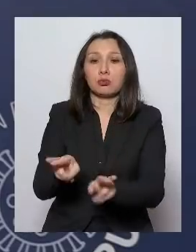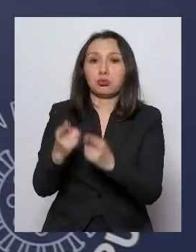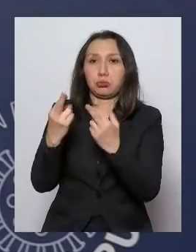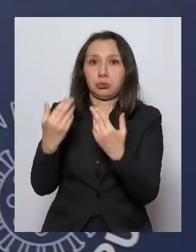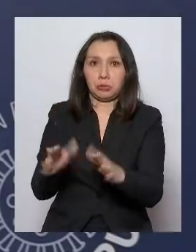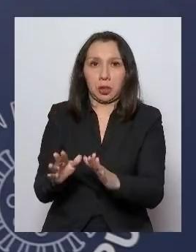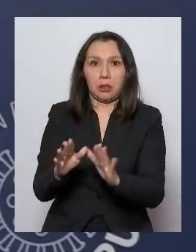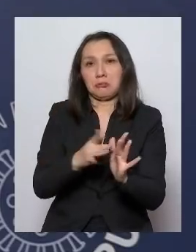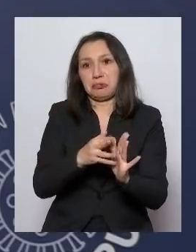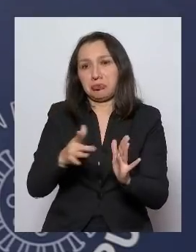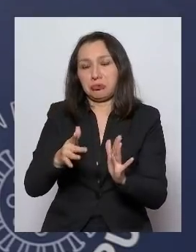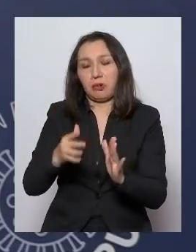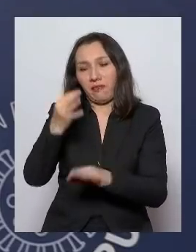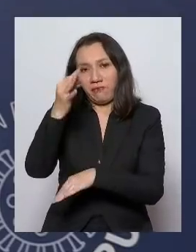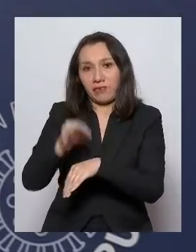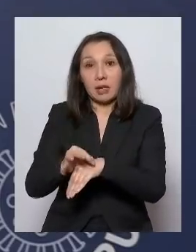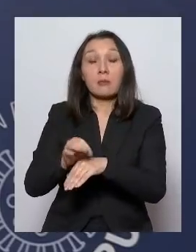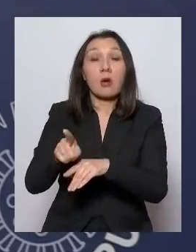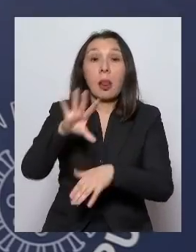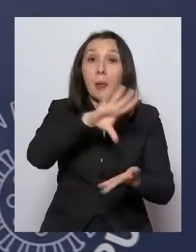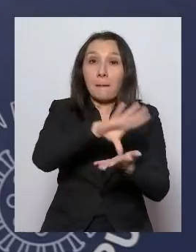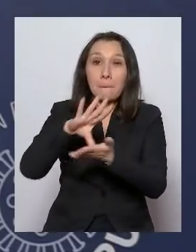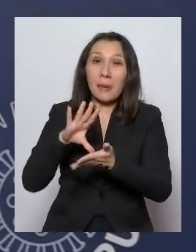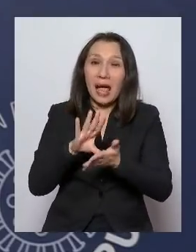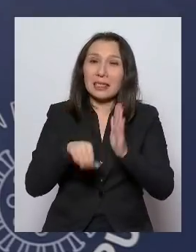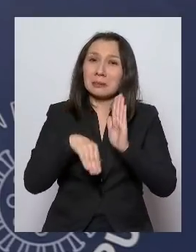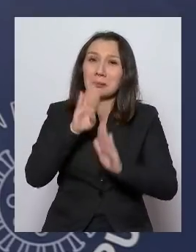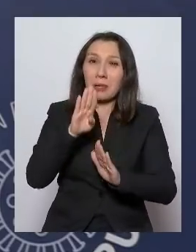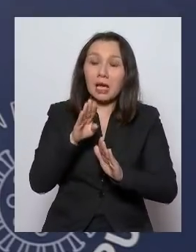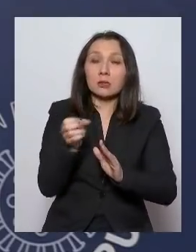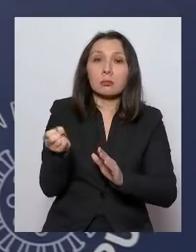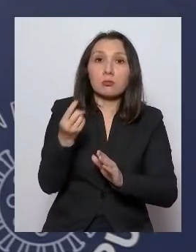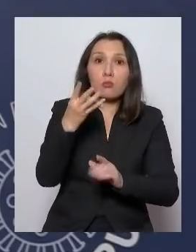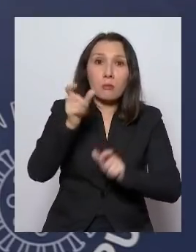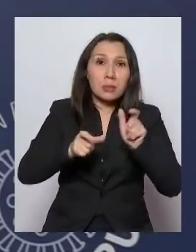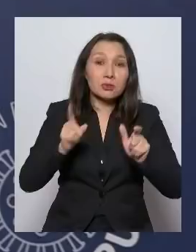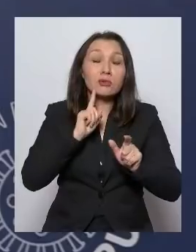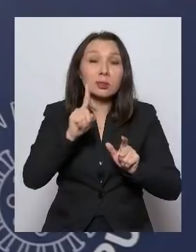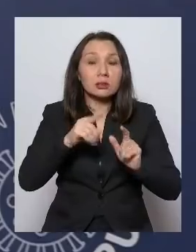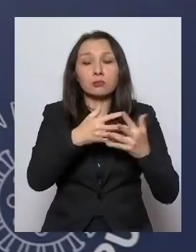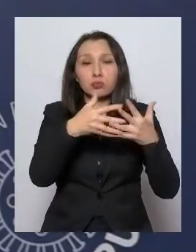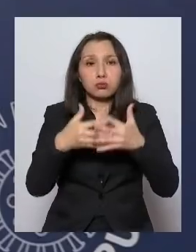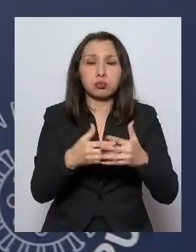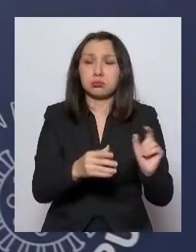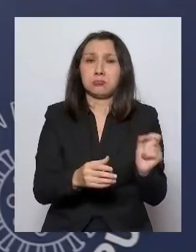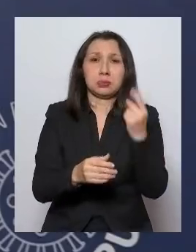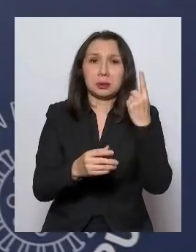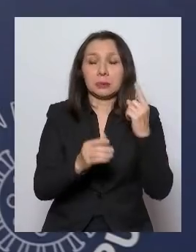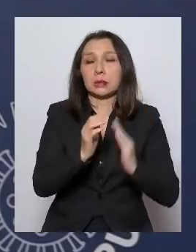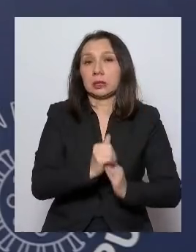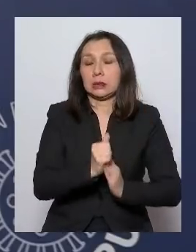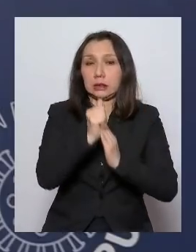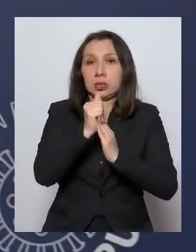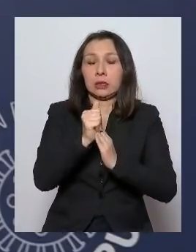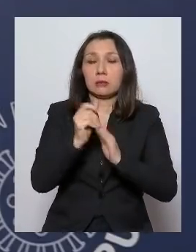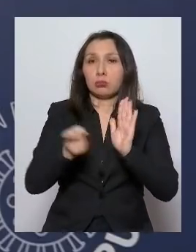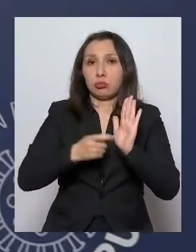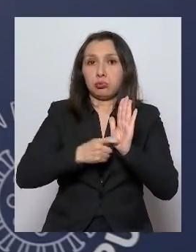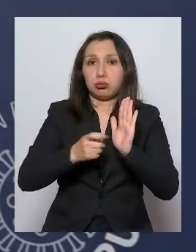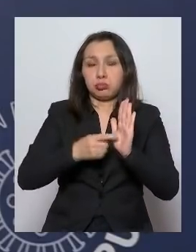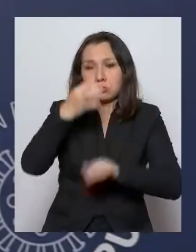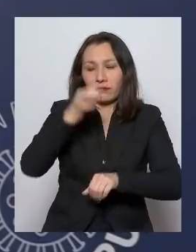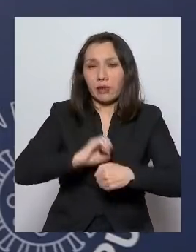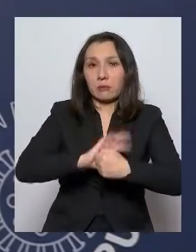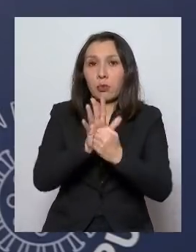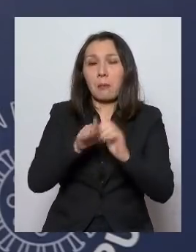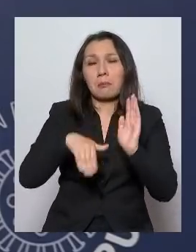recuperadas. Con respecto a los países que representan el mayor número de casos, sigue siendo Estados Unidos liderando el mayor número de